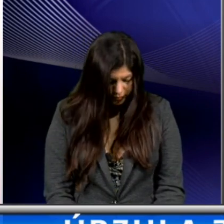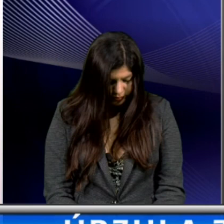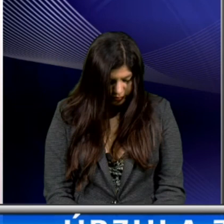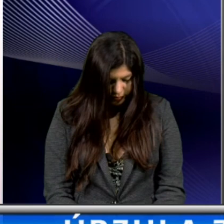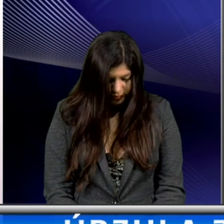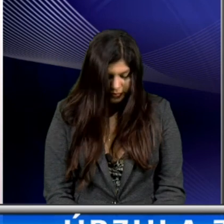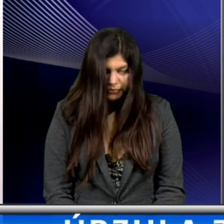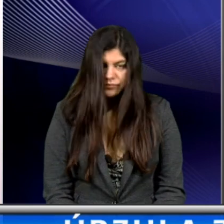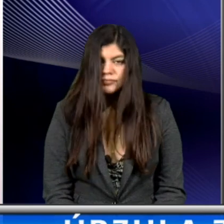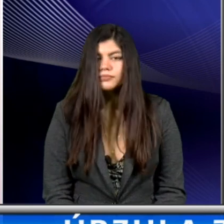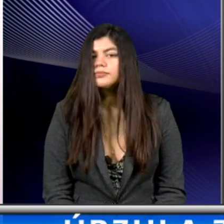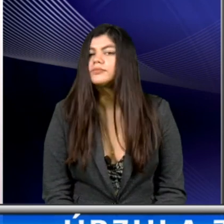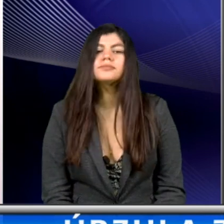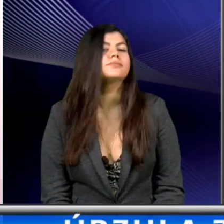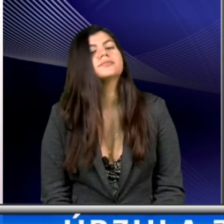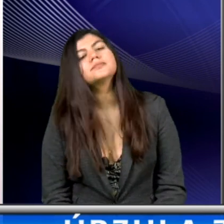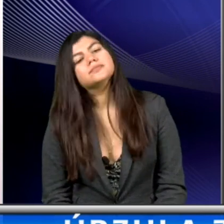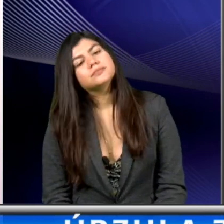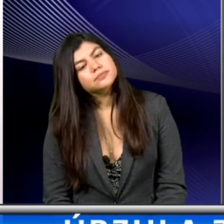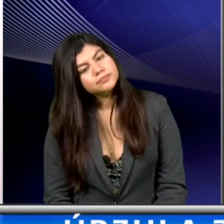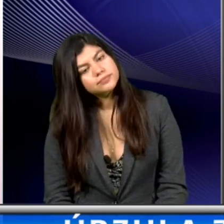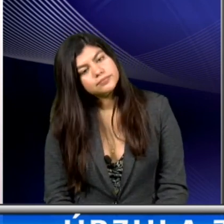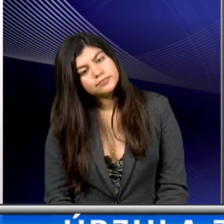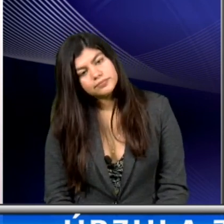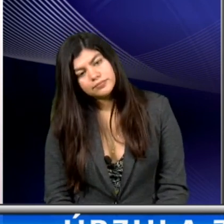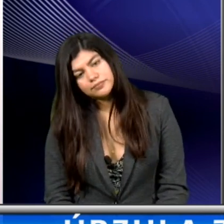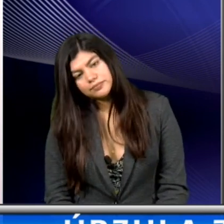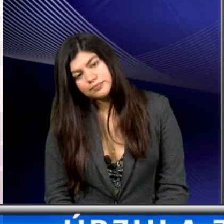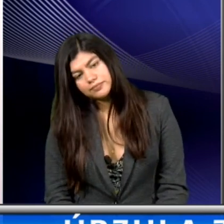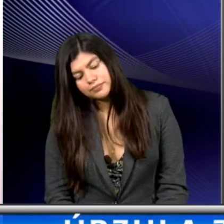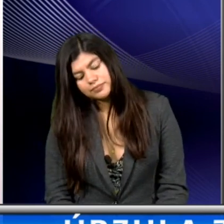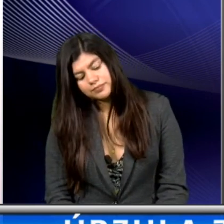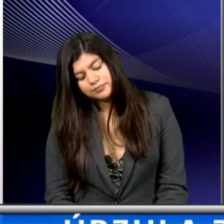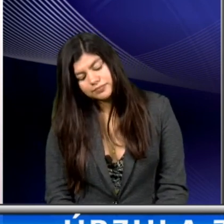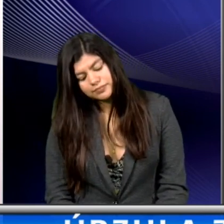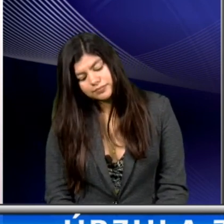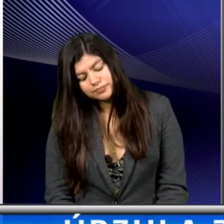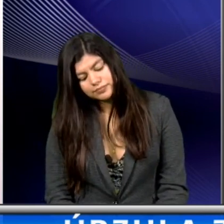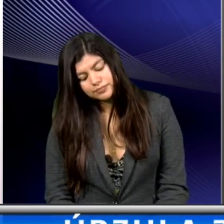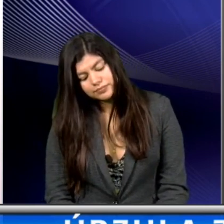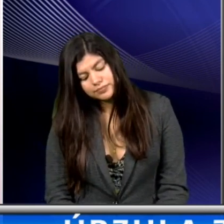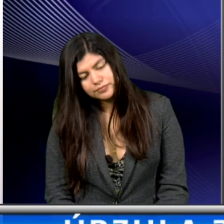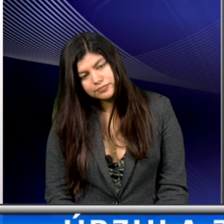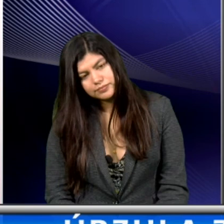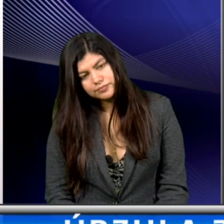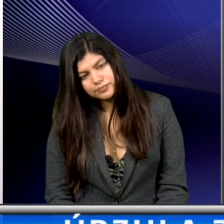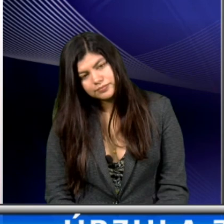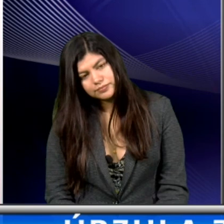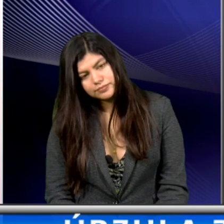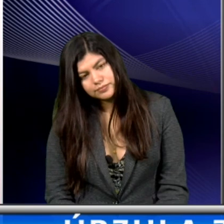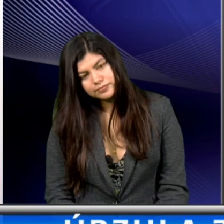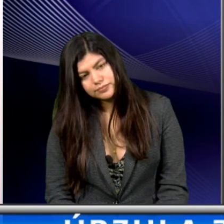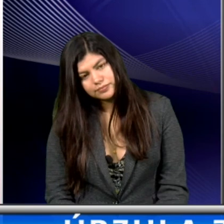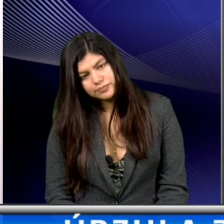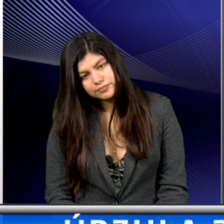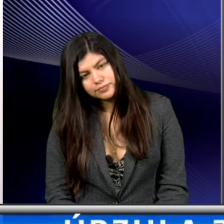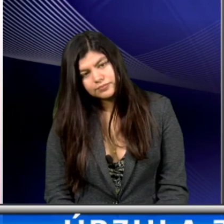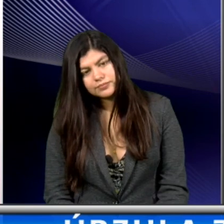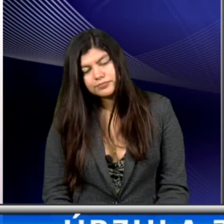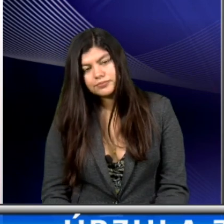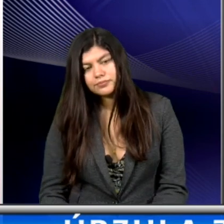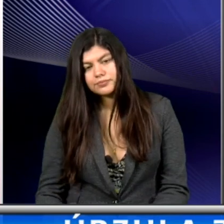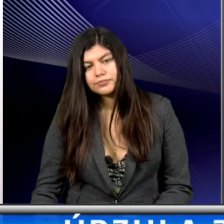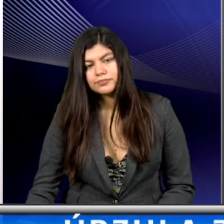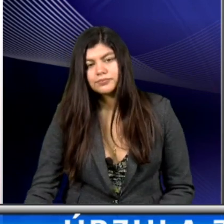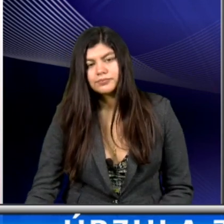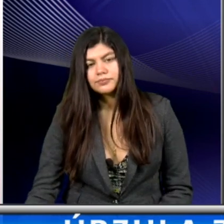amigo Juanito, tratemos de conocer a ese amigo, de darle la entrada, ¿cierto?, a